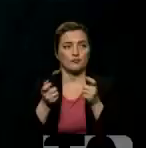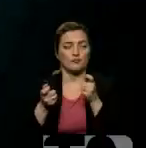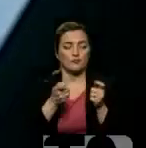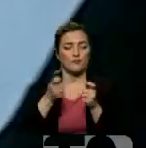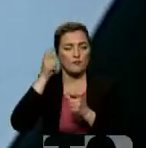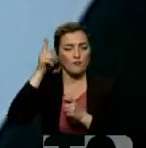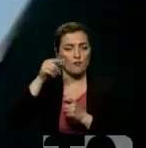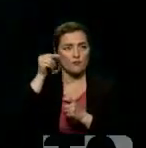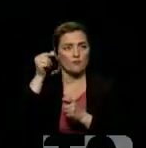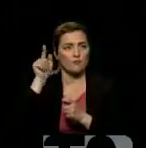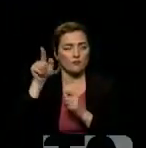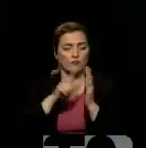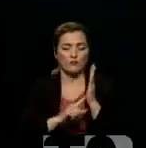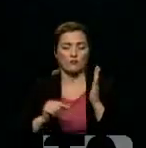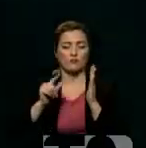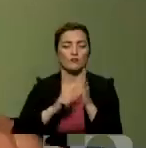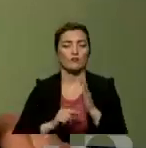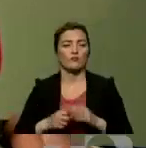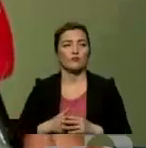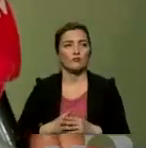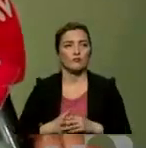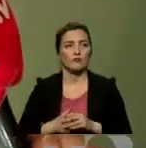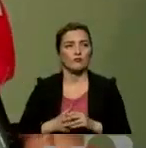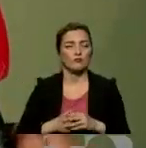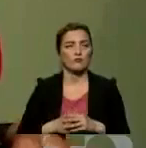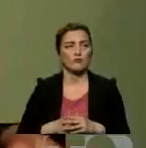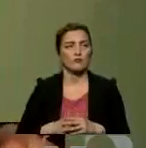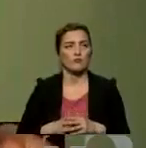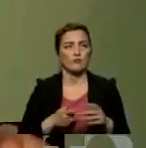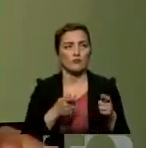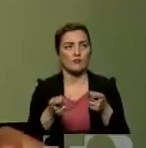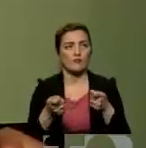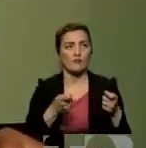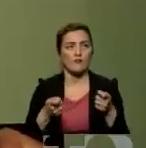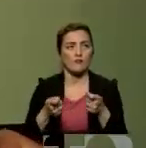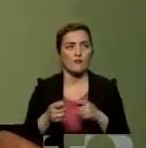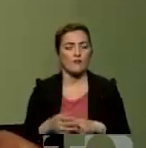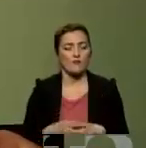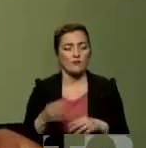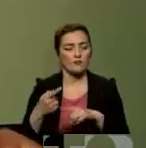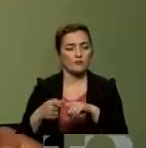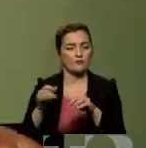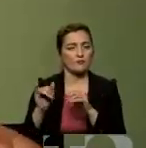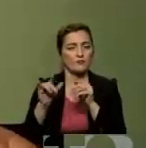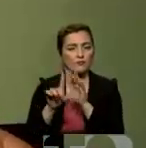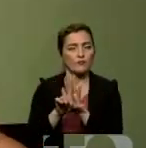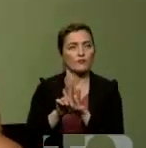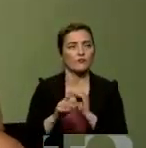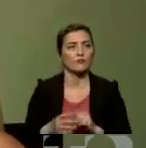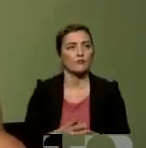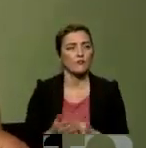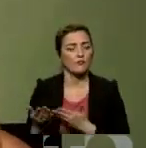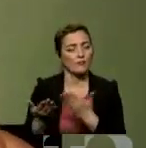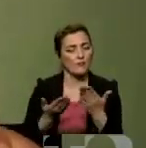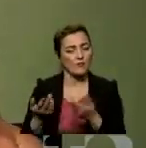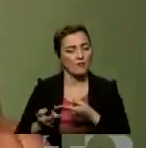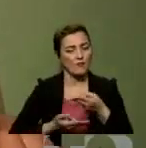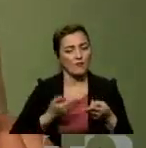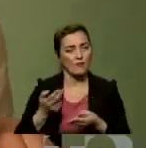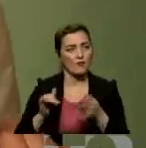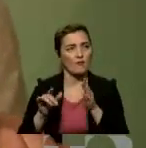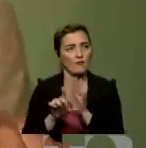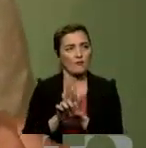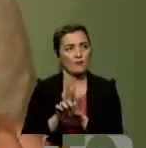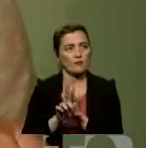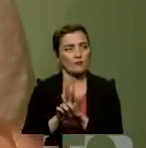del Estado, como el Servicio de Rentas Internas. También necesitamos controlar los mercados ilegales. A través del Servicio de Rentas Internas